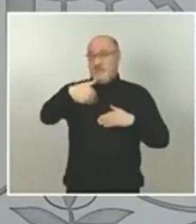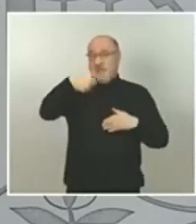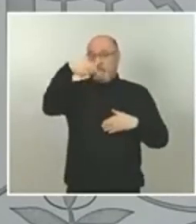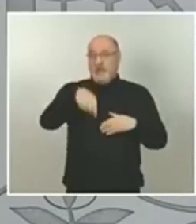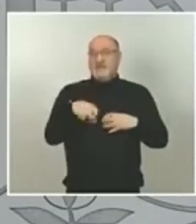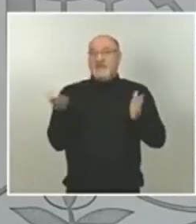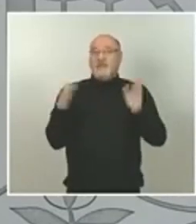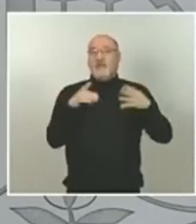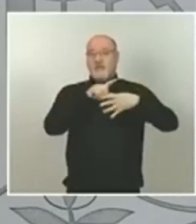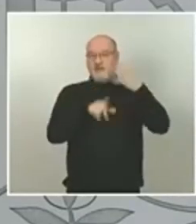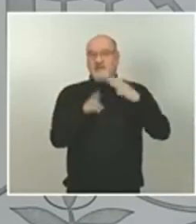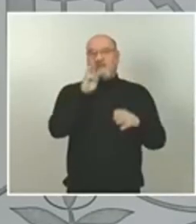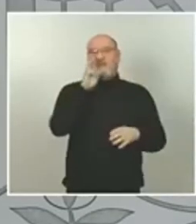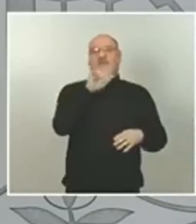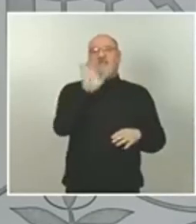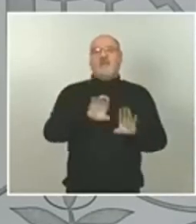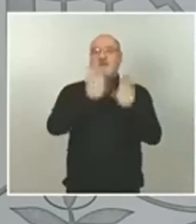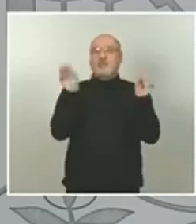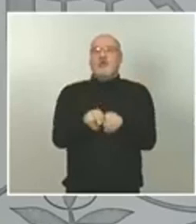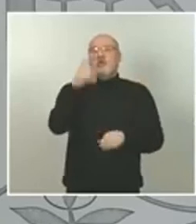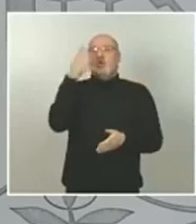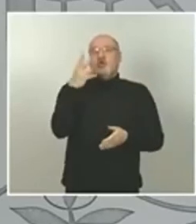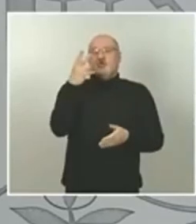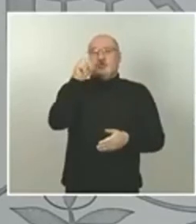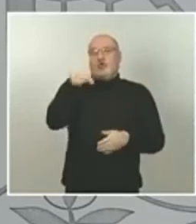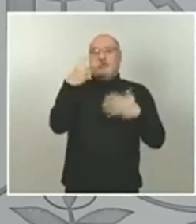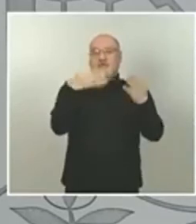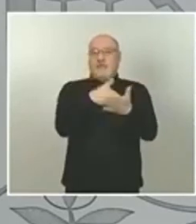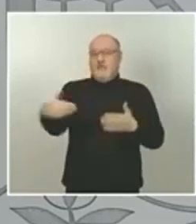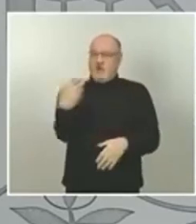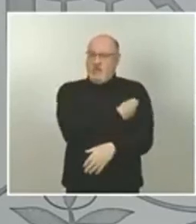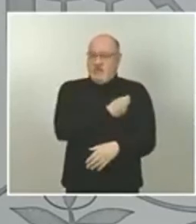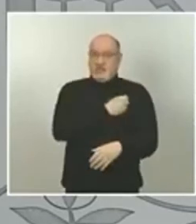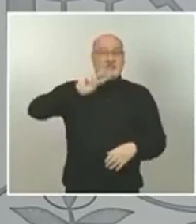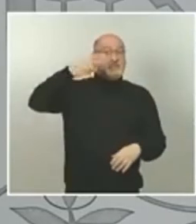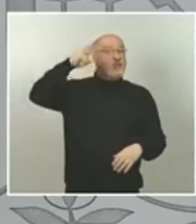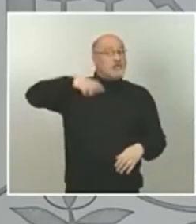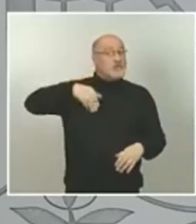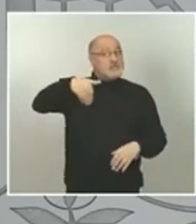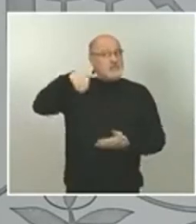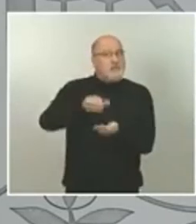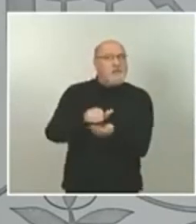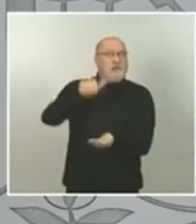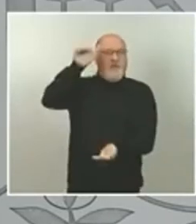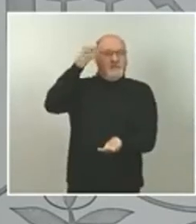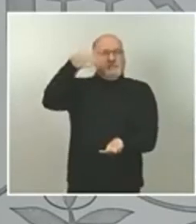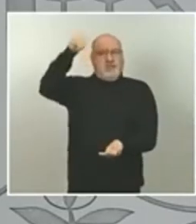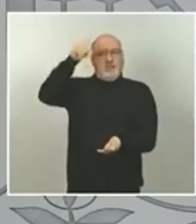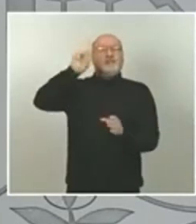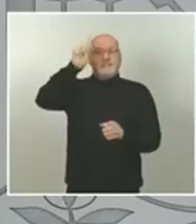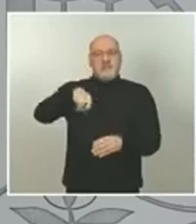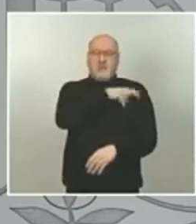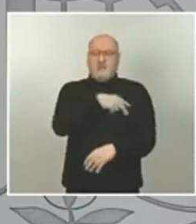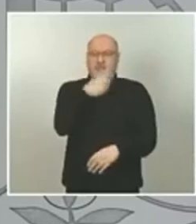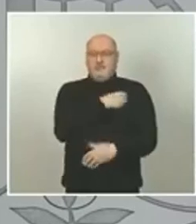Pfizer entregue 2,7 millones de dosis, y que a partir del segundo trimestre se va a producir un incremento muy importante en la llegada de vacunas, por lo